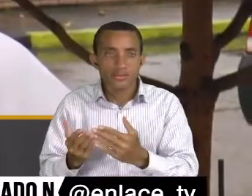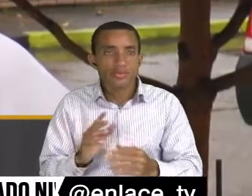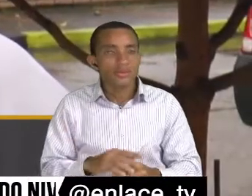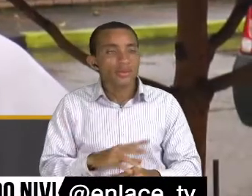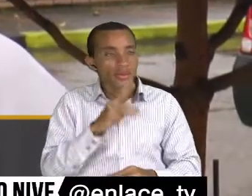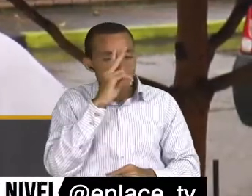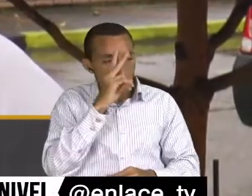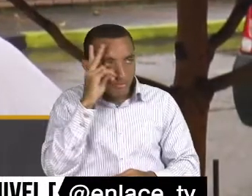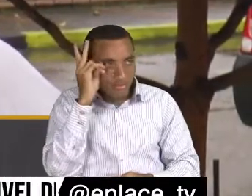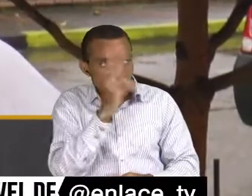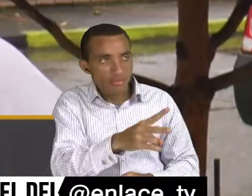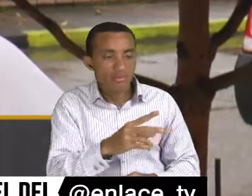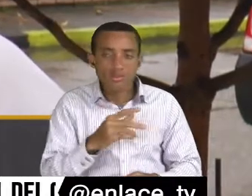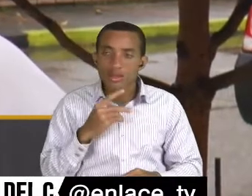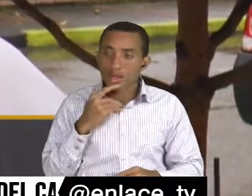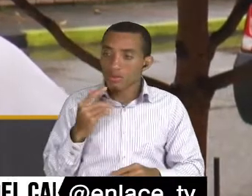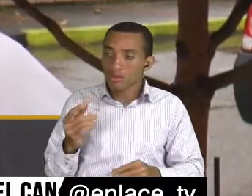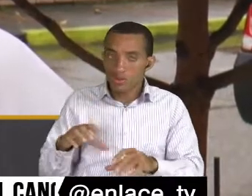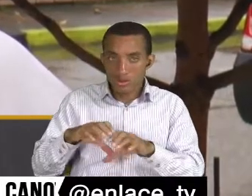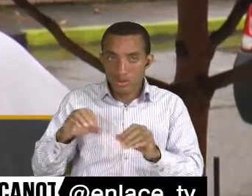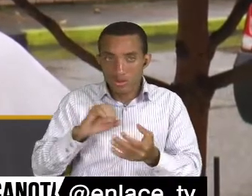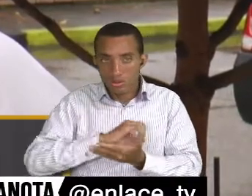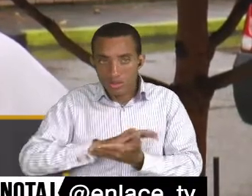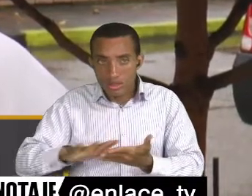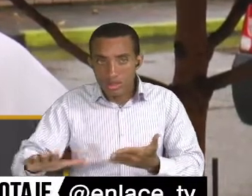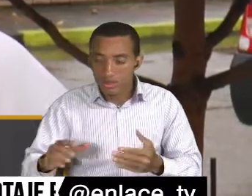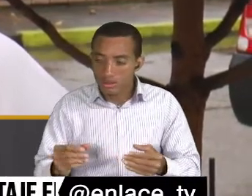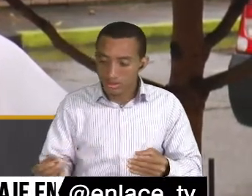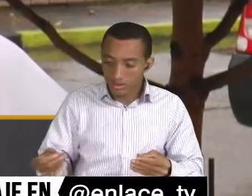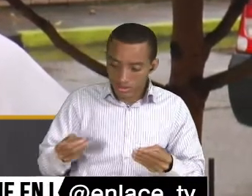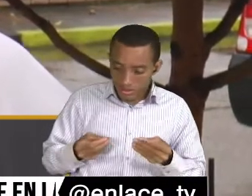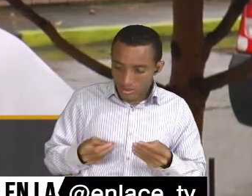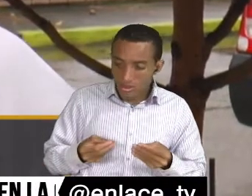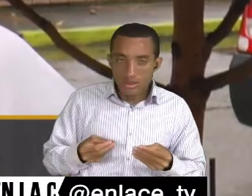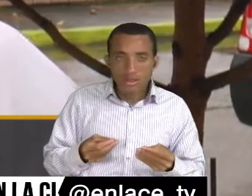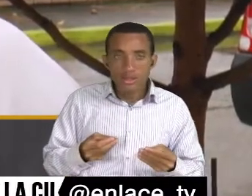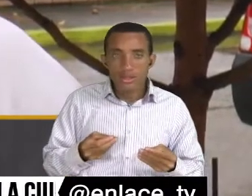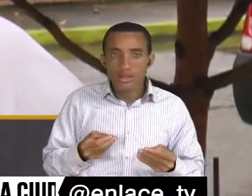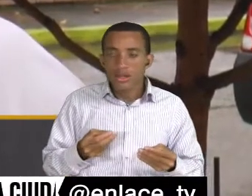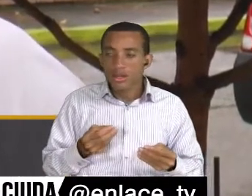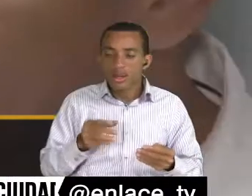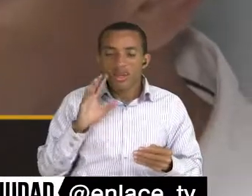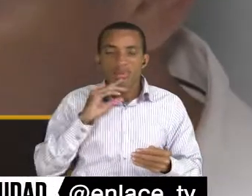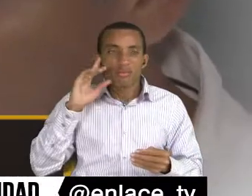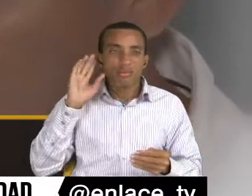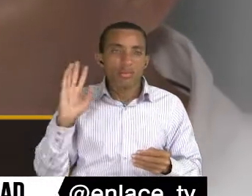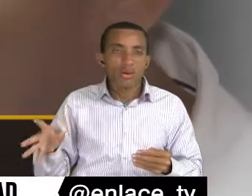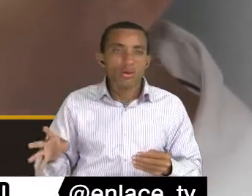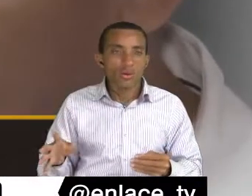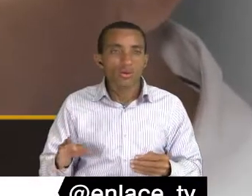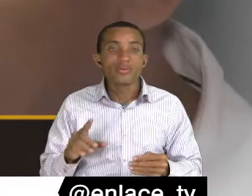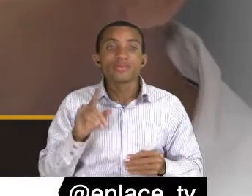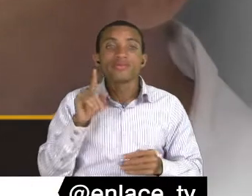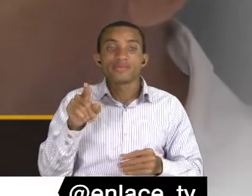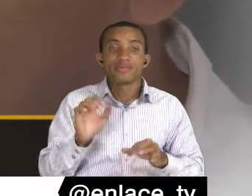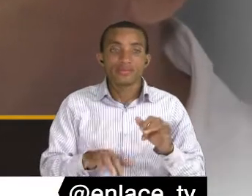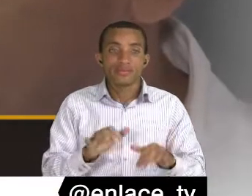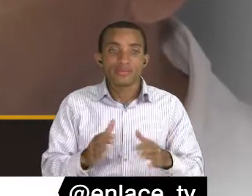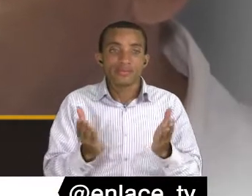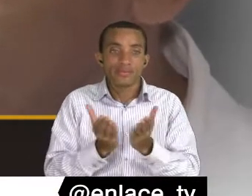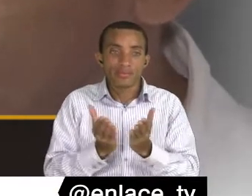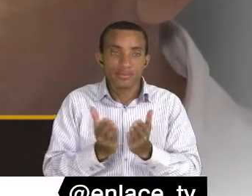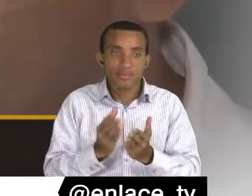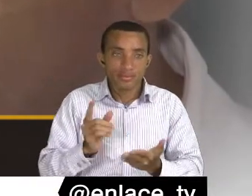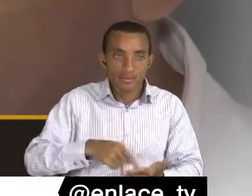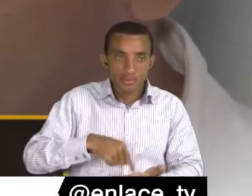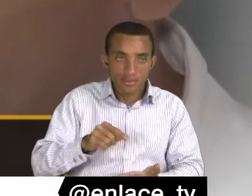bono. O si no ve que eso no les da, dígale al señor alcalde que no les da y recojan eso. El secretario de Educación, Oscar Jaramillo, afirmó que en